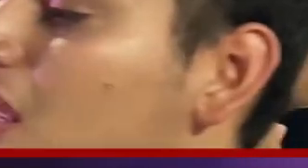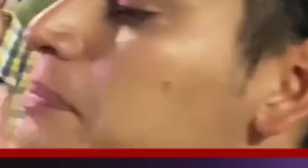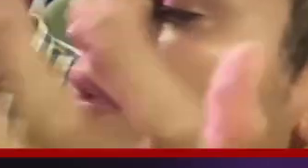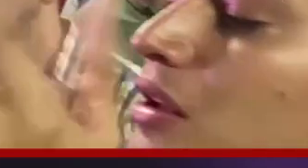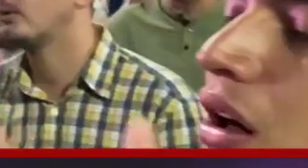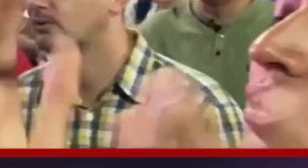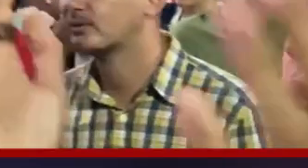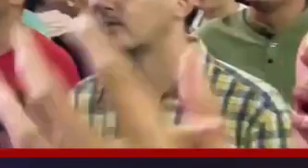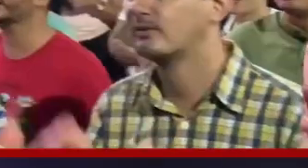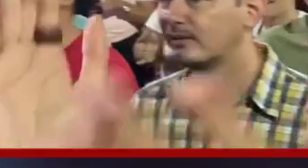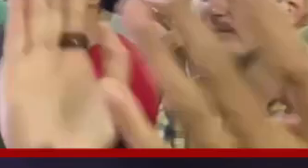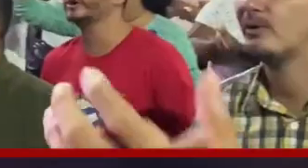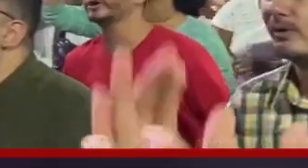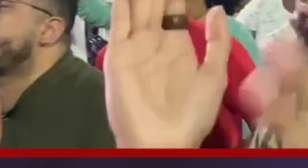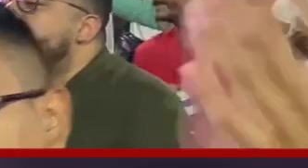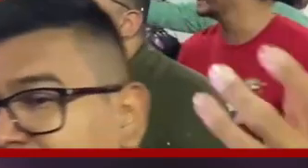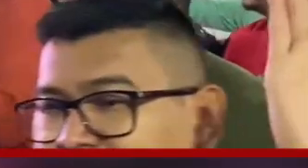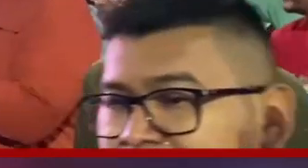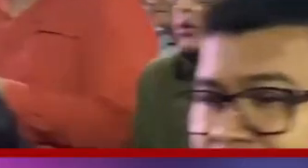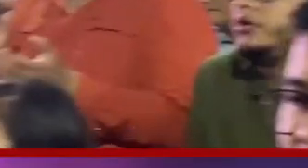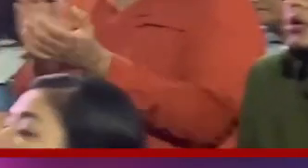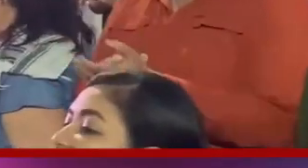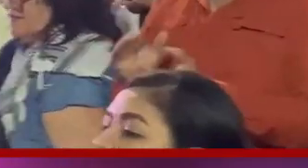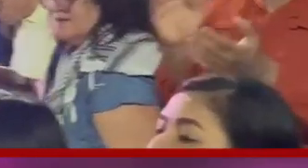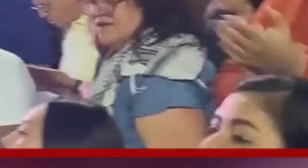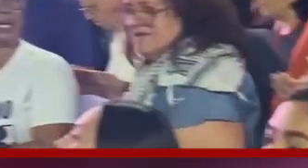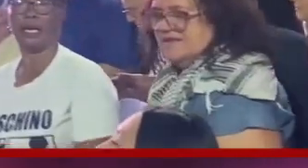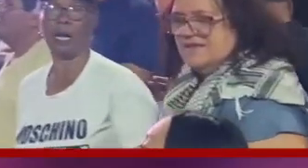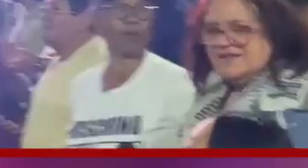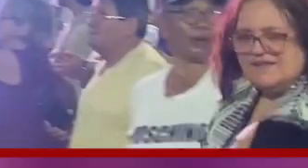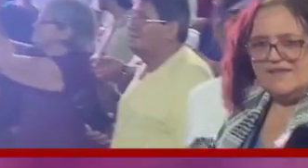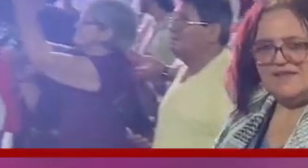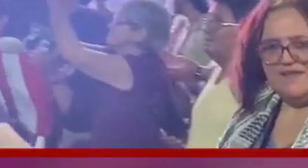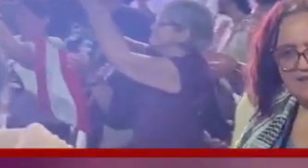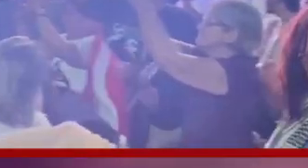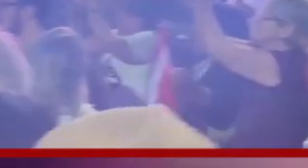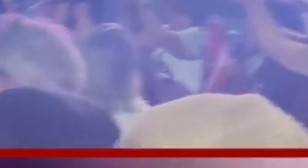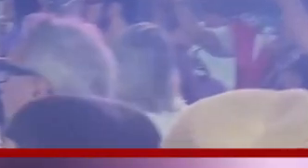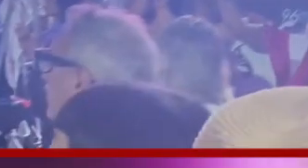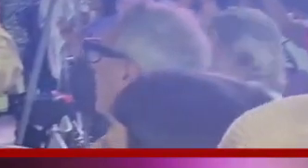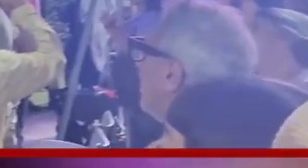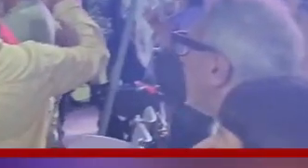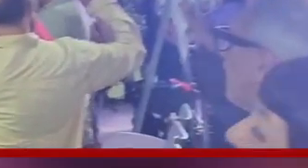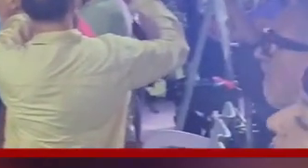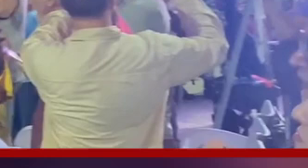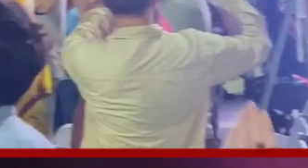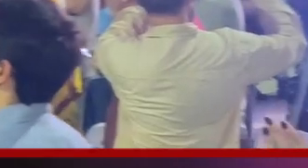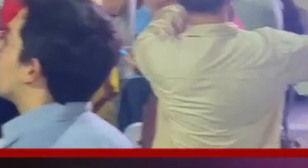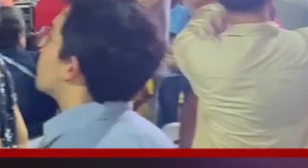le ha sido imposible lograr, que es desestabilizar y derrocar a esta revolución. Pero